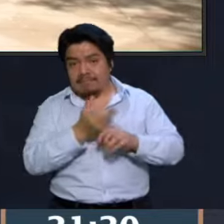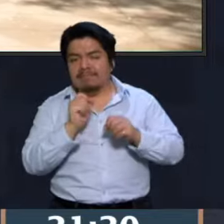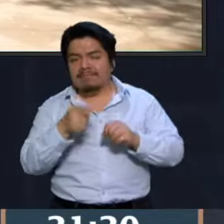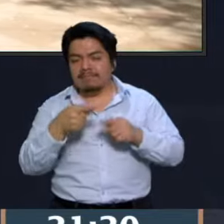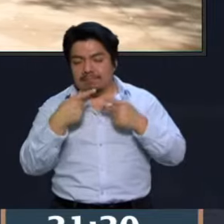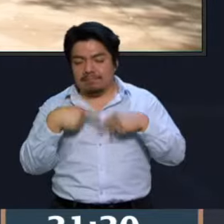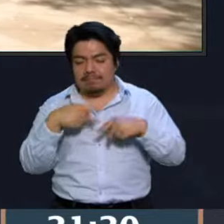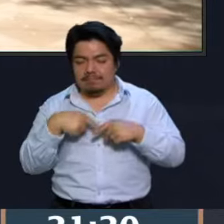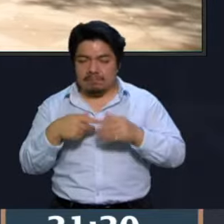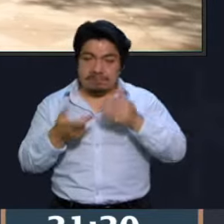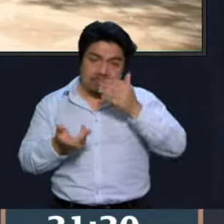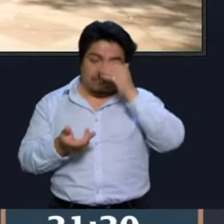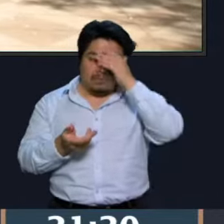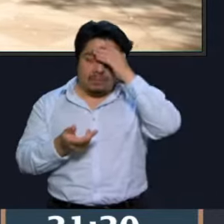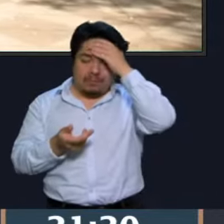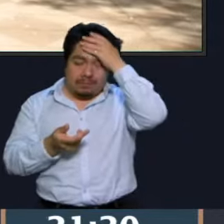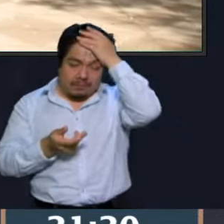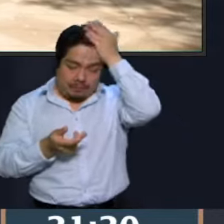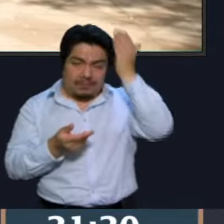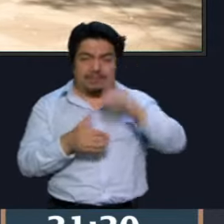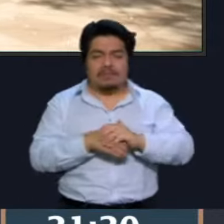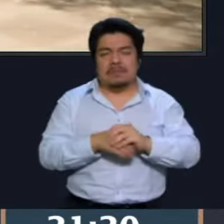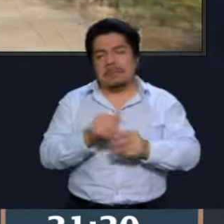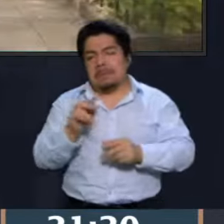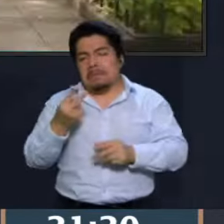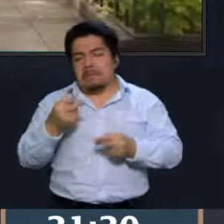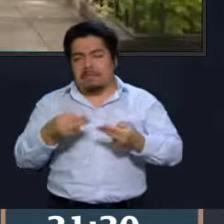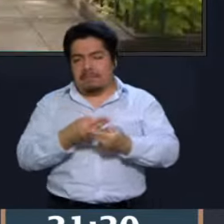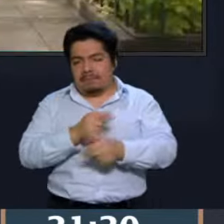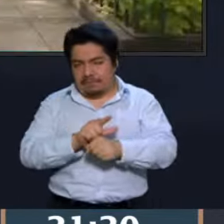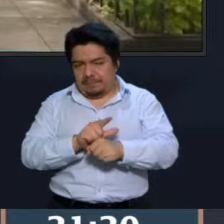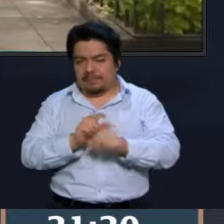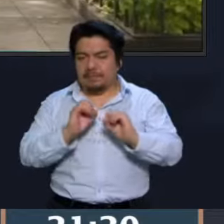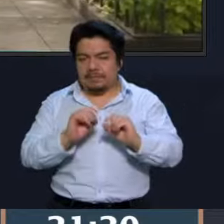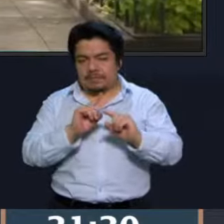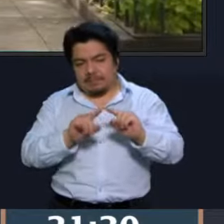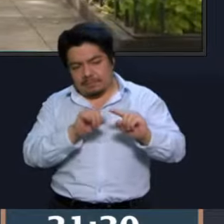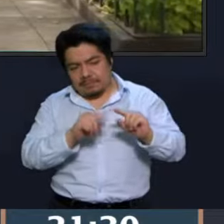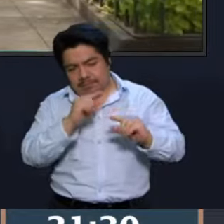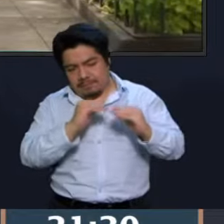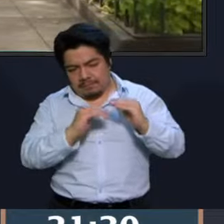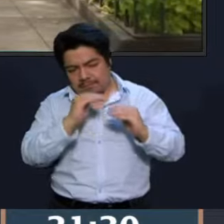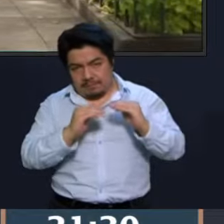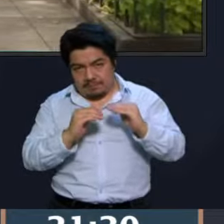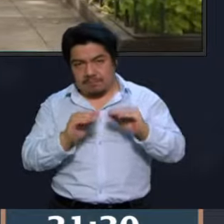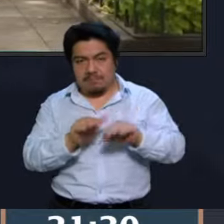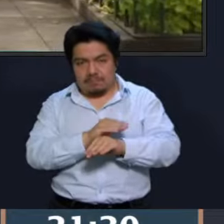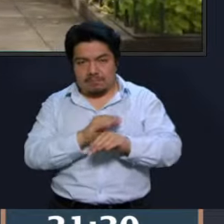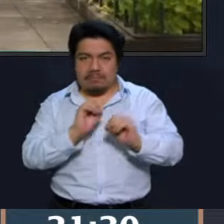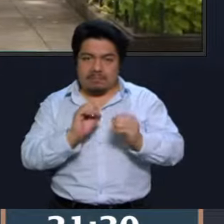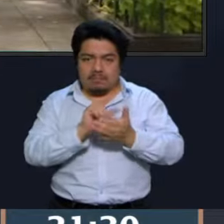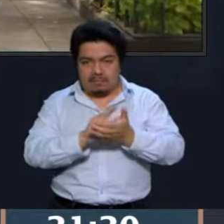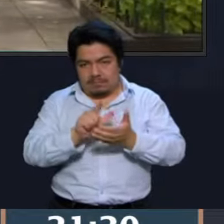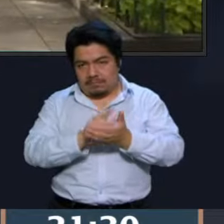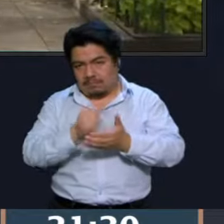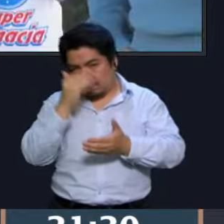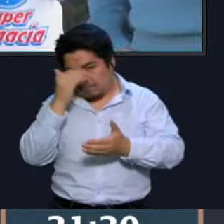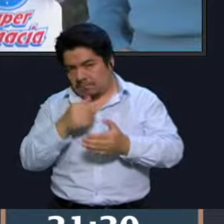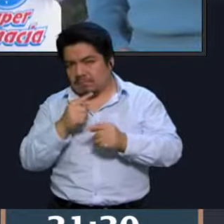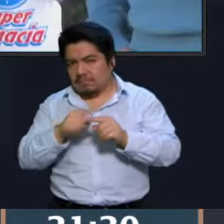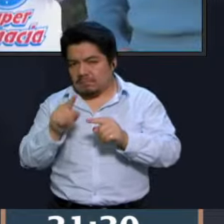que dobles nacionales, o que vamos a empezar a ubicar un cambio también legal con la gente que empiece